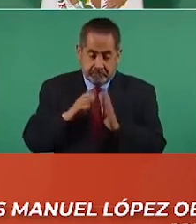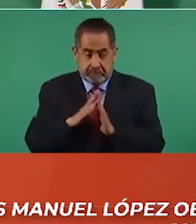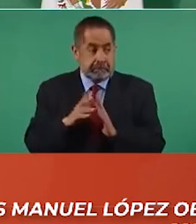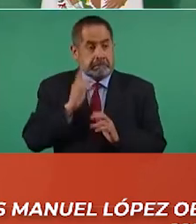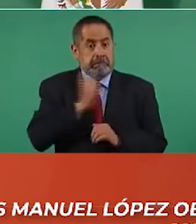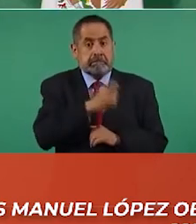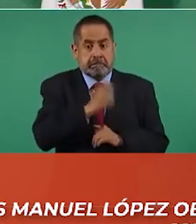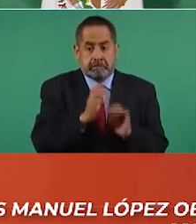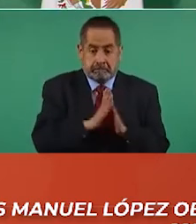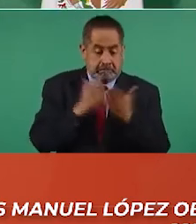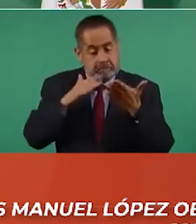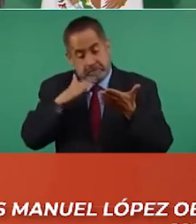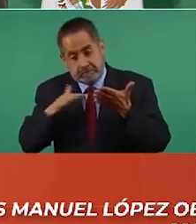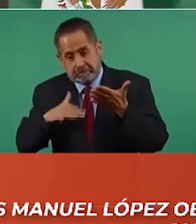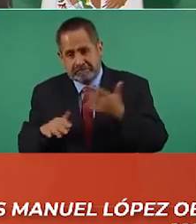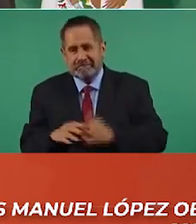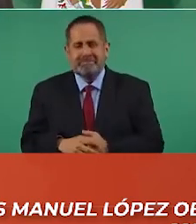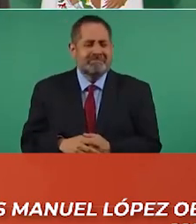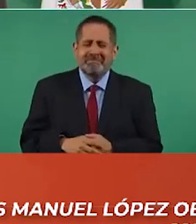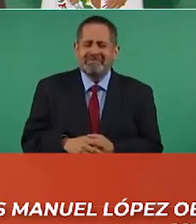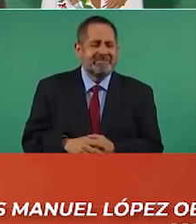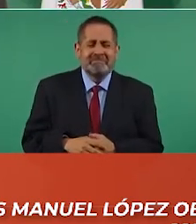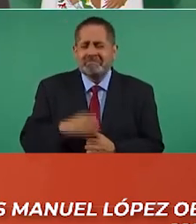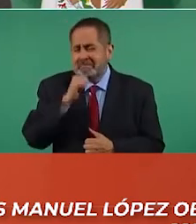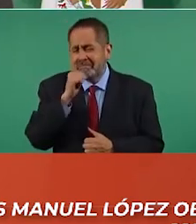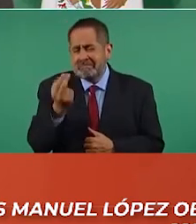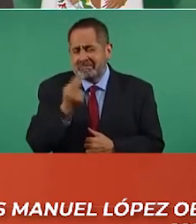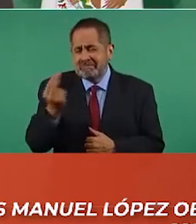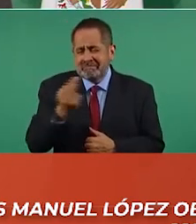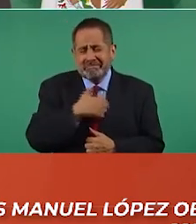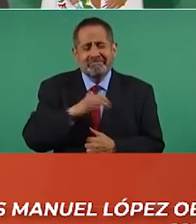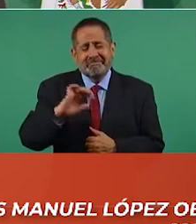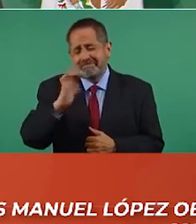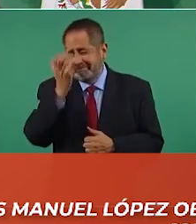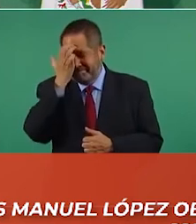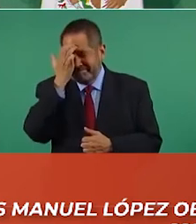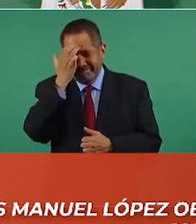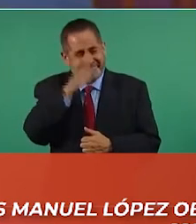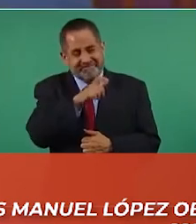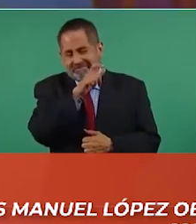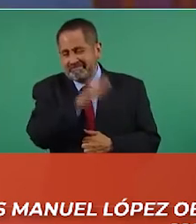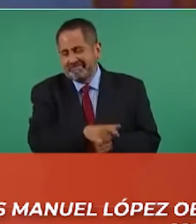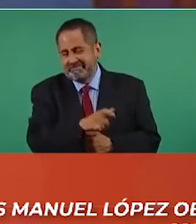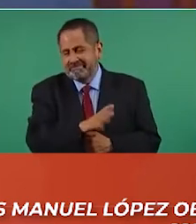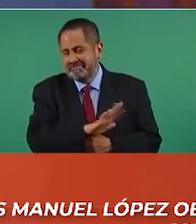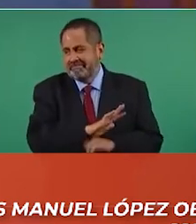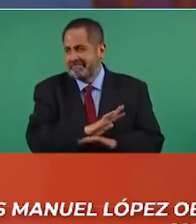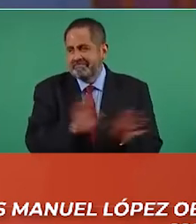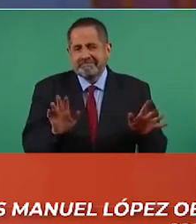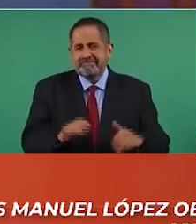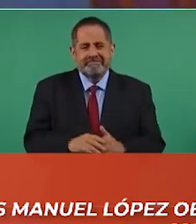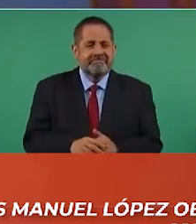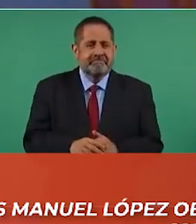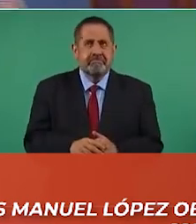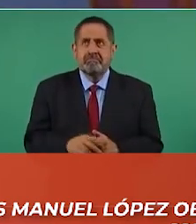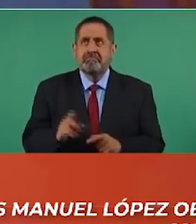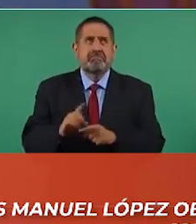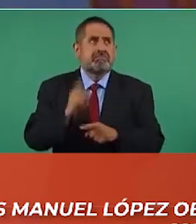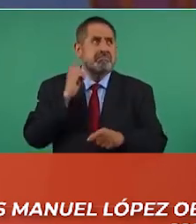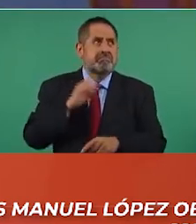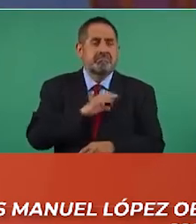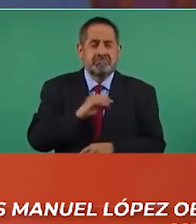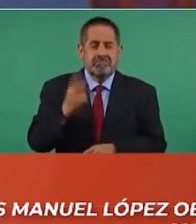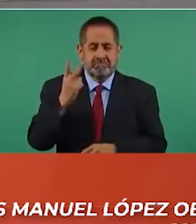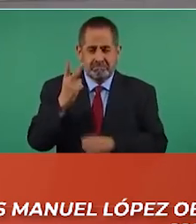porque no hace falta. no leo una columna de estos señores desde hace